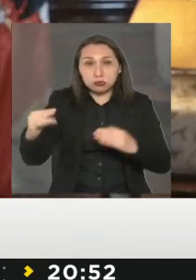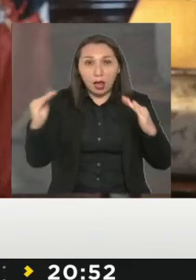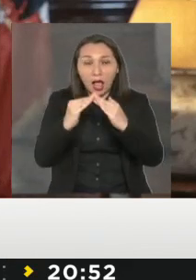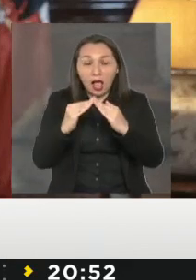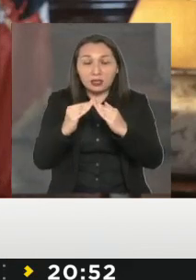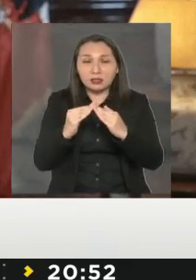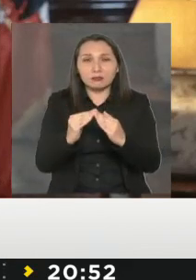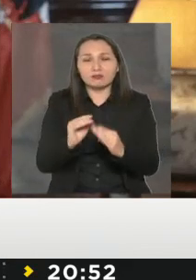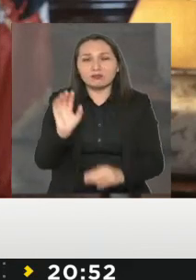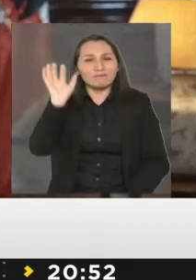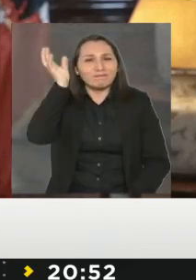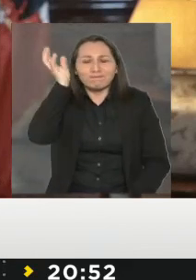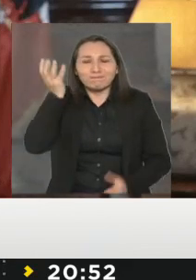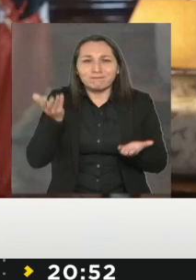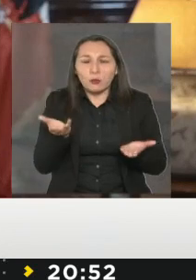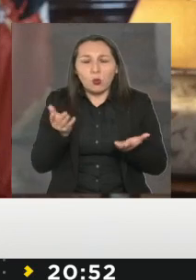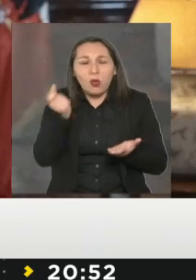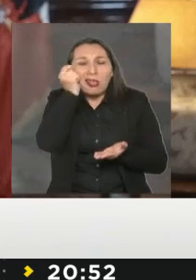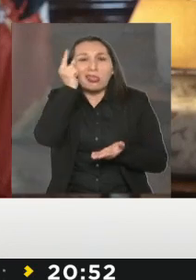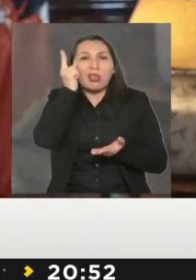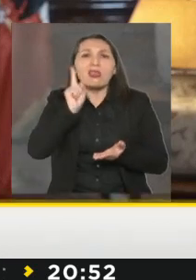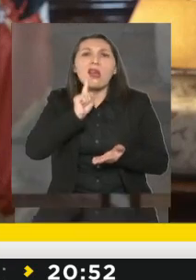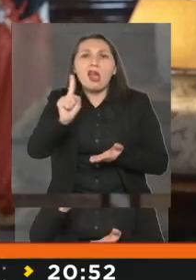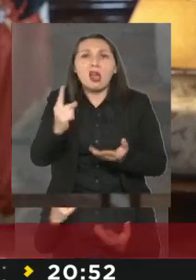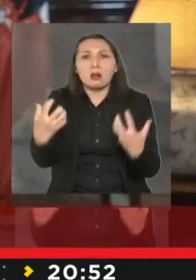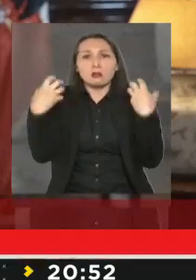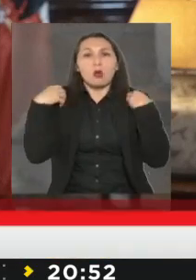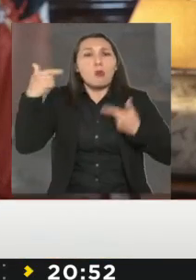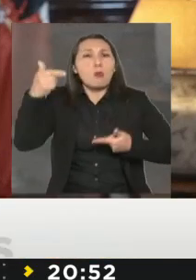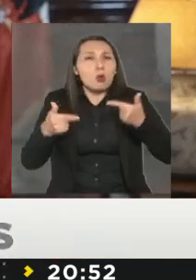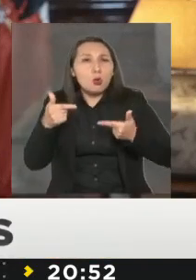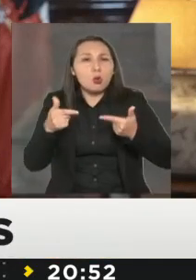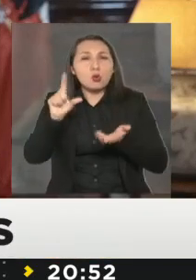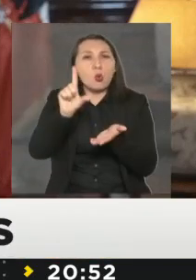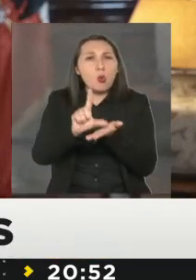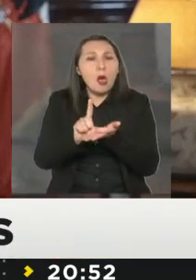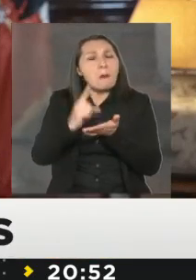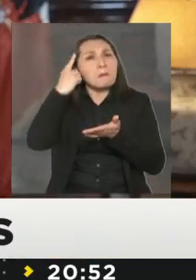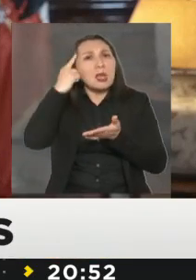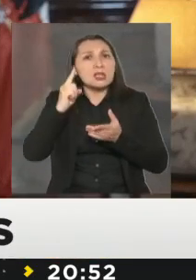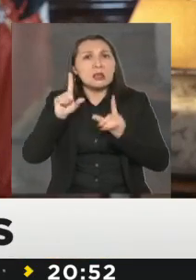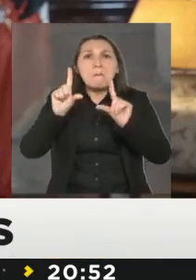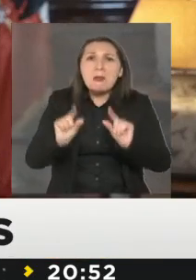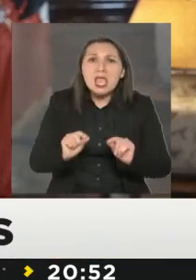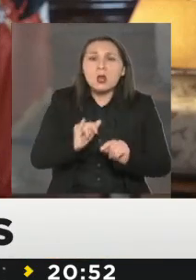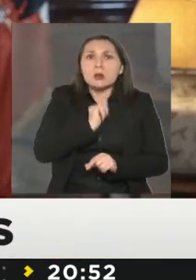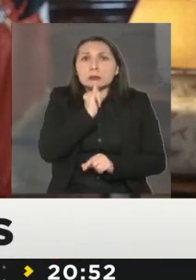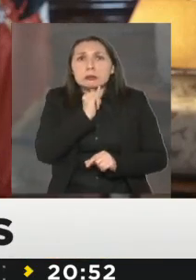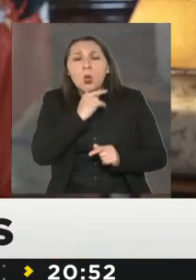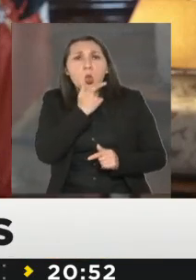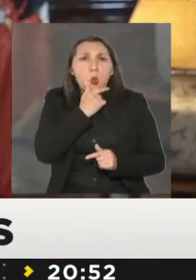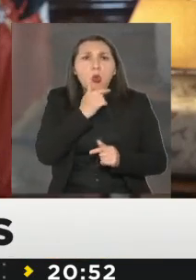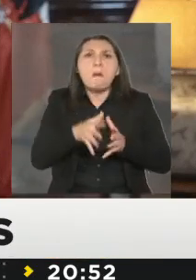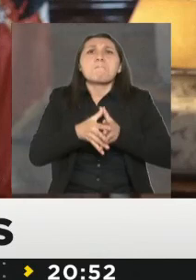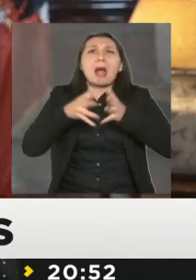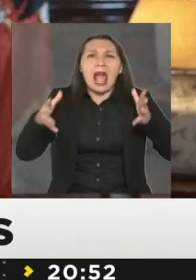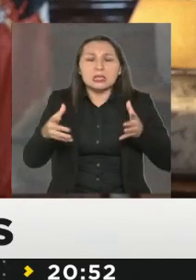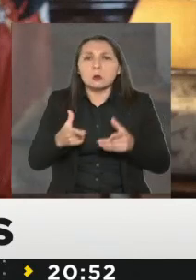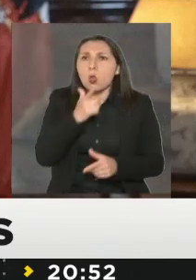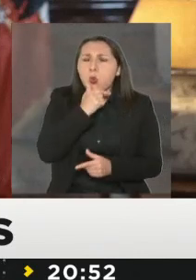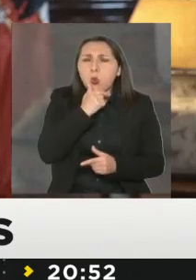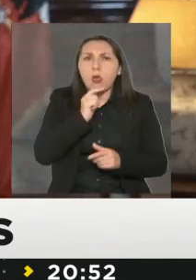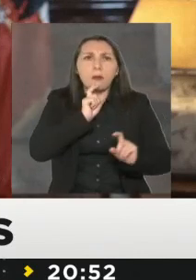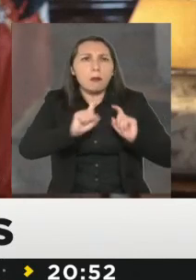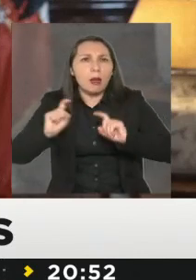no entenderían que los responsables políticos en lugar de atenuar sus incertidumbres se las acentuaremos